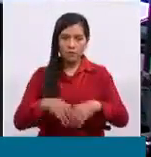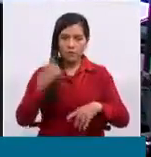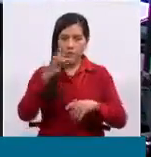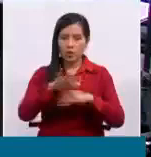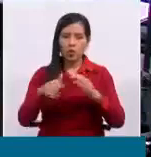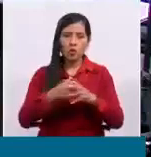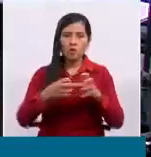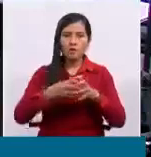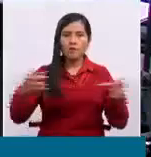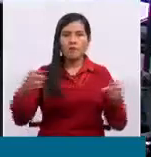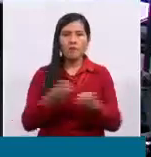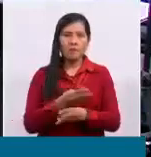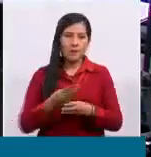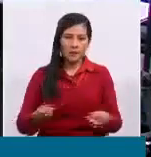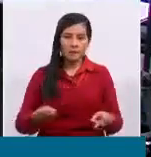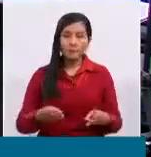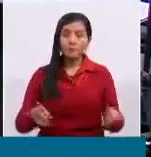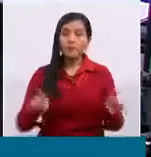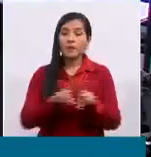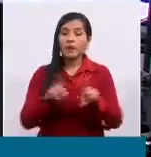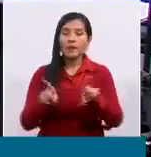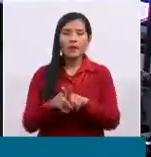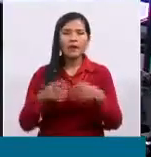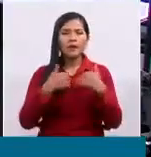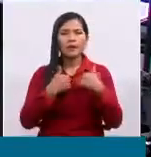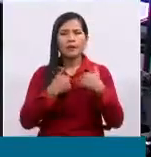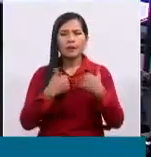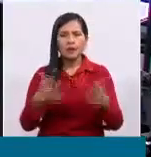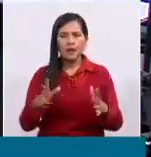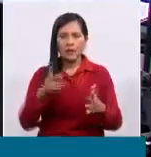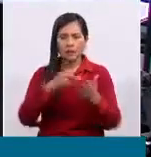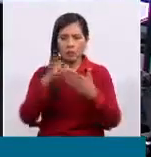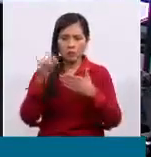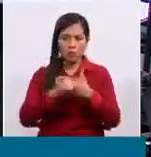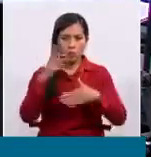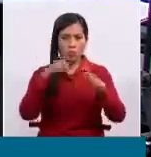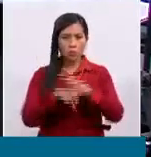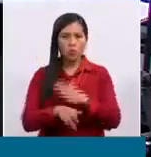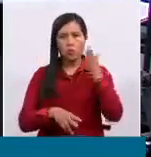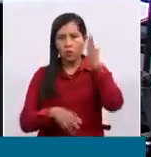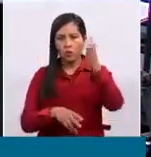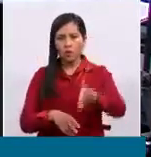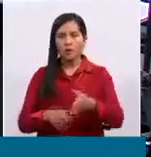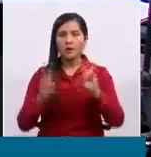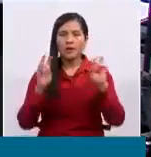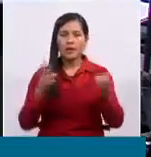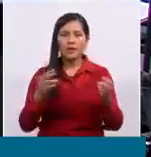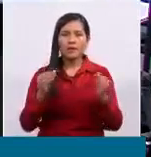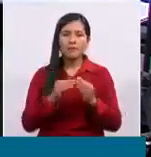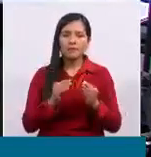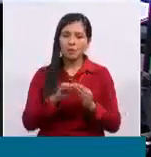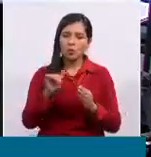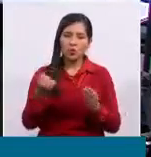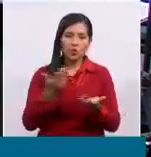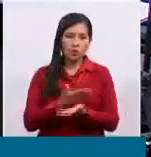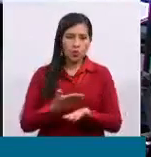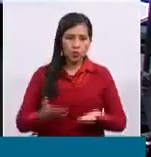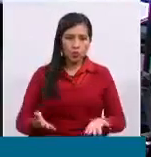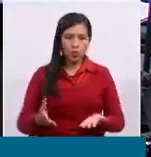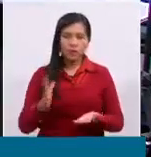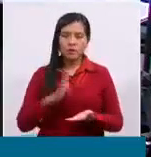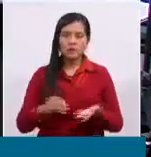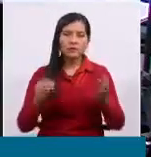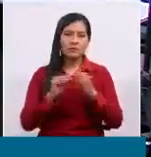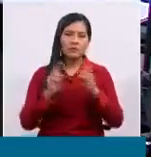polietileno. También tenemos proyectado realizar una planta de geomembranas, también tenemos lo que sería